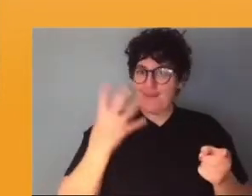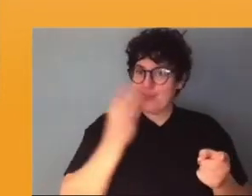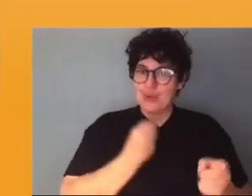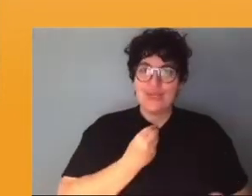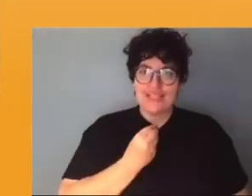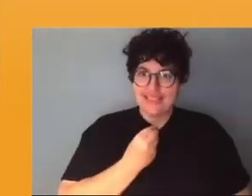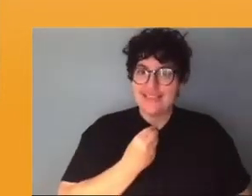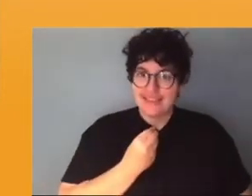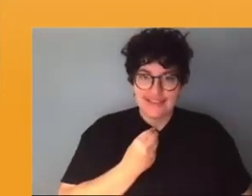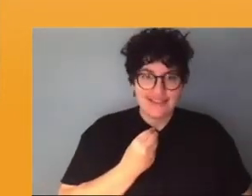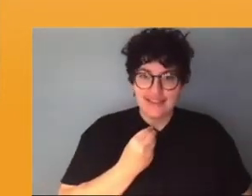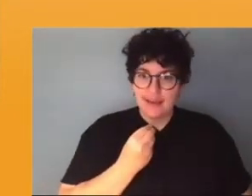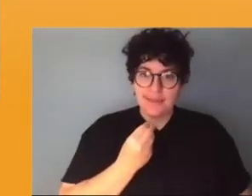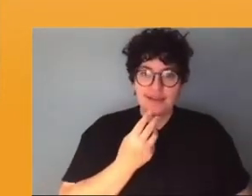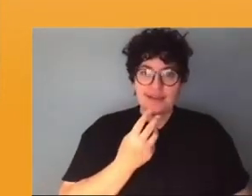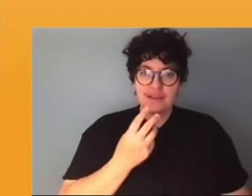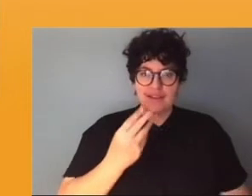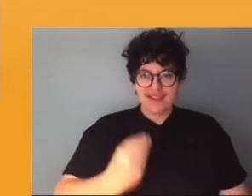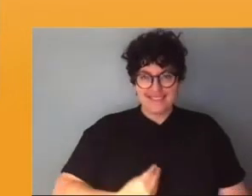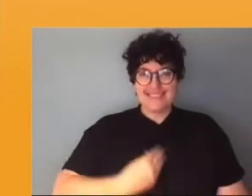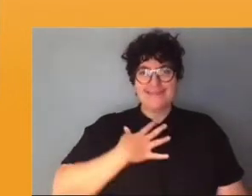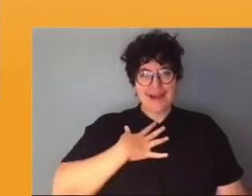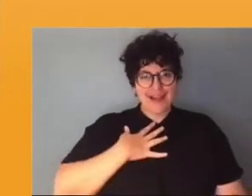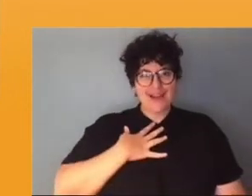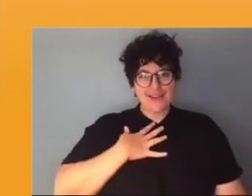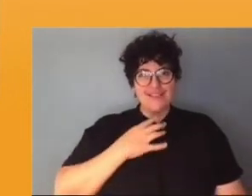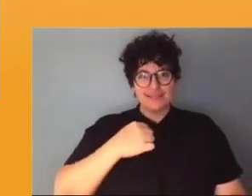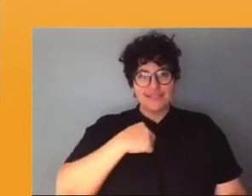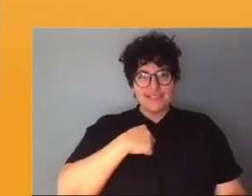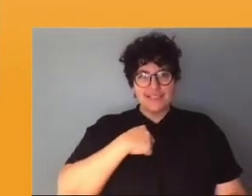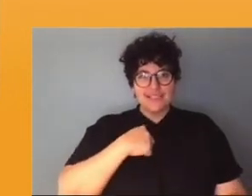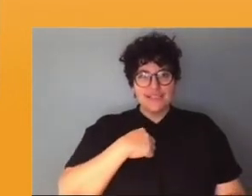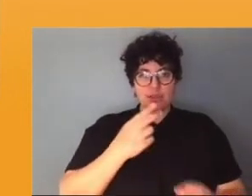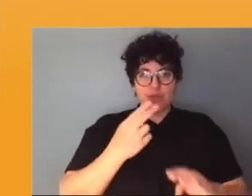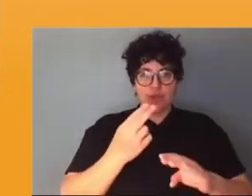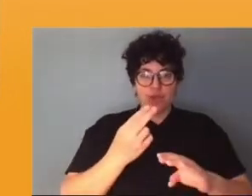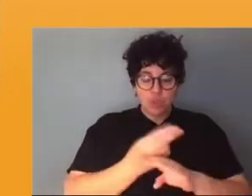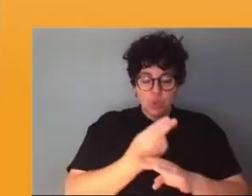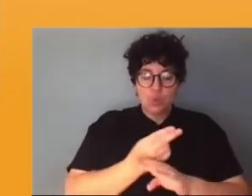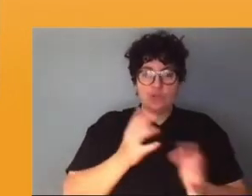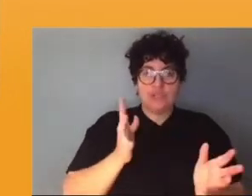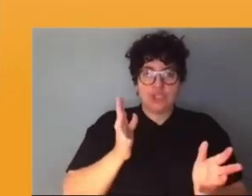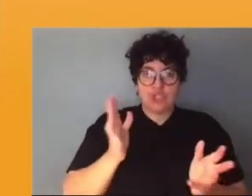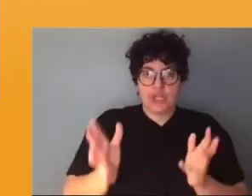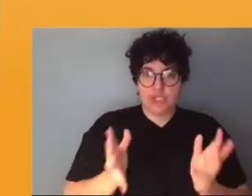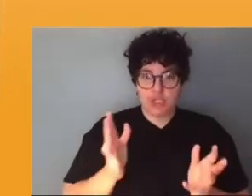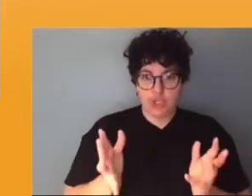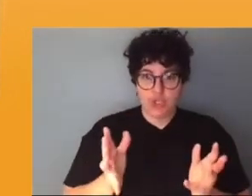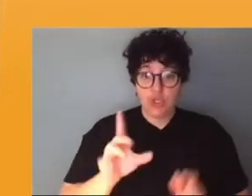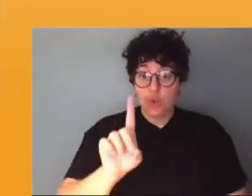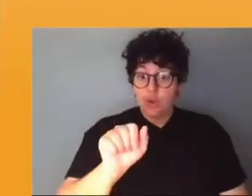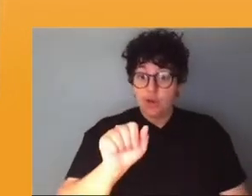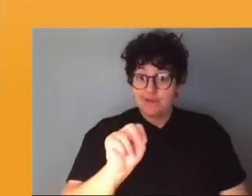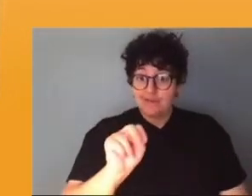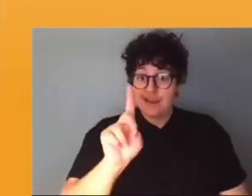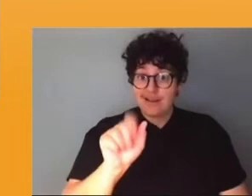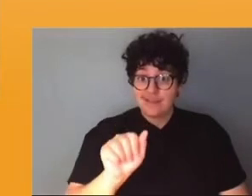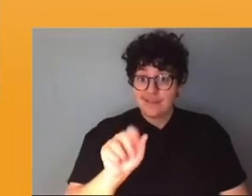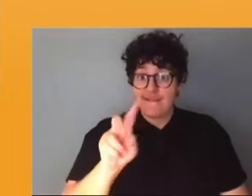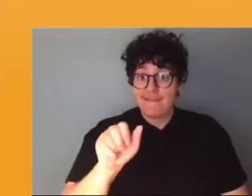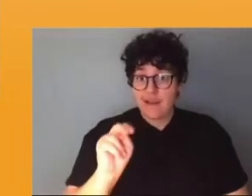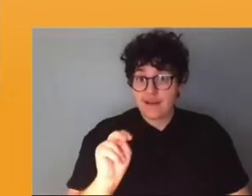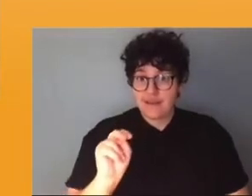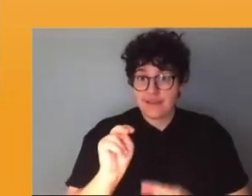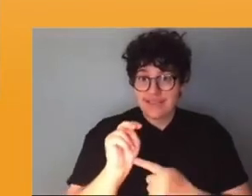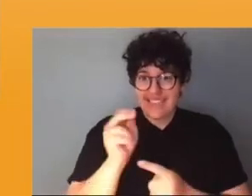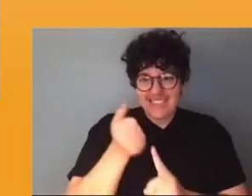bailarina a poder usar los gestos, porque tanto en sí mismo no significa nada.